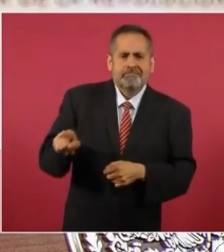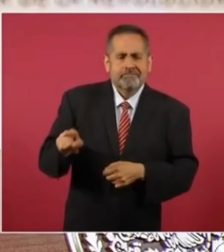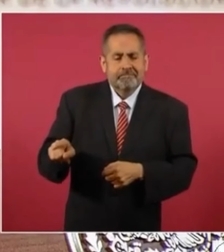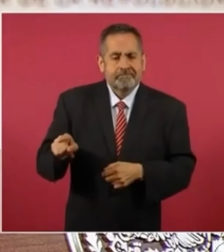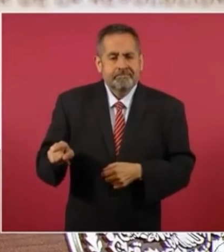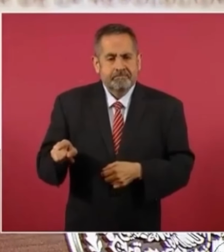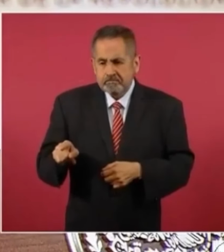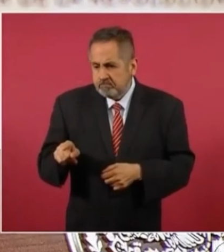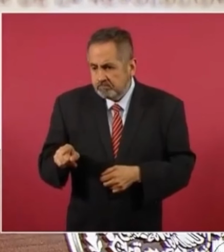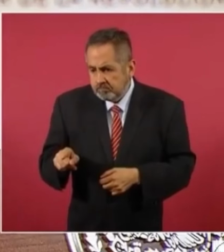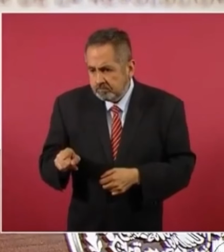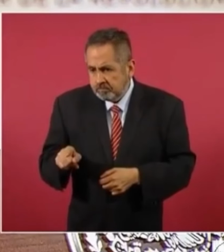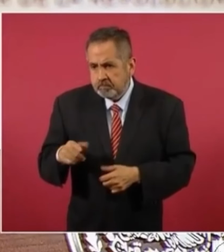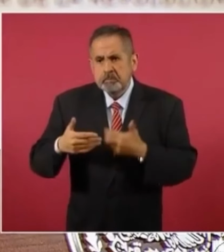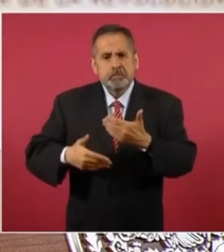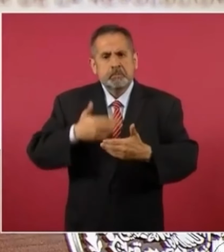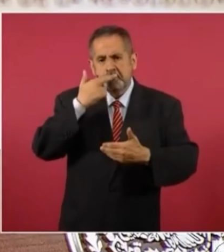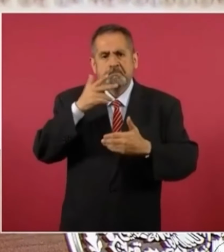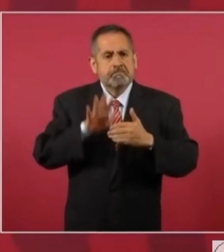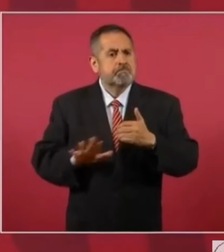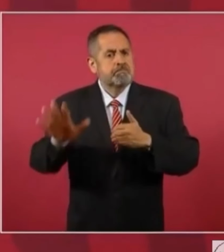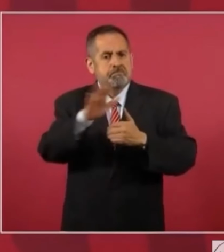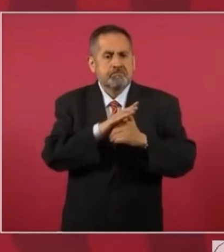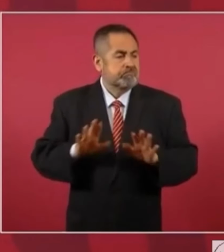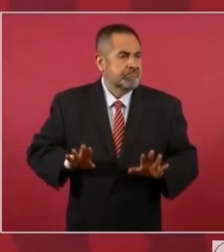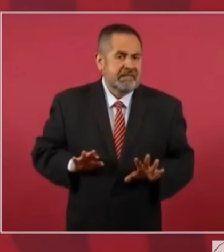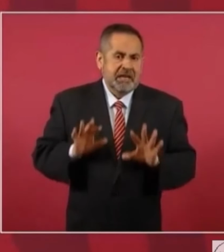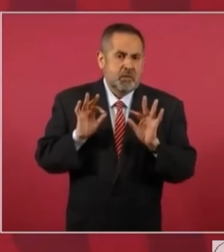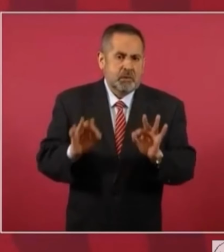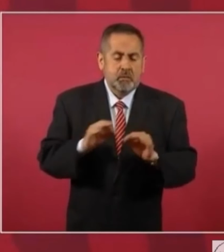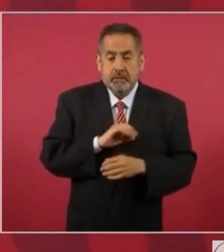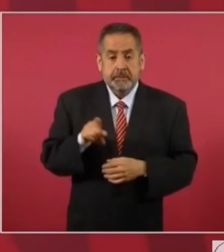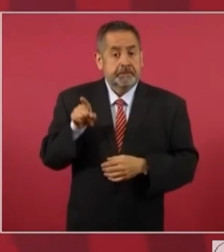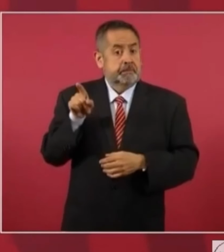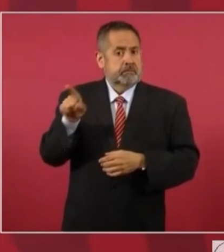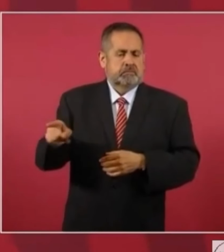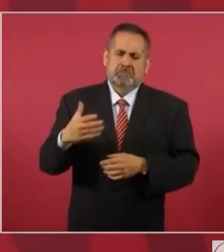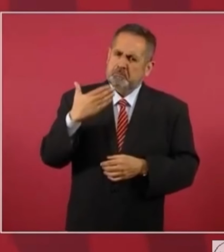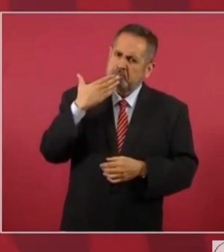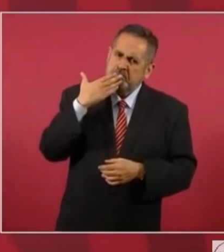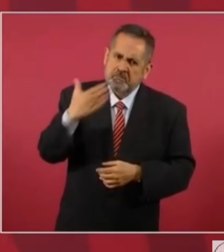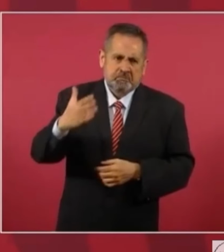hay condiciones inmejorables. Lula es un gran dirigente,